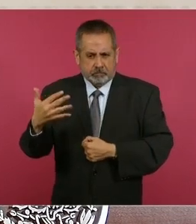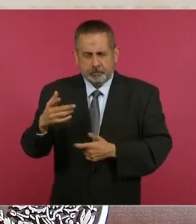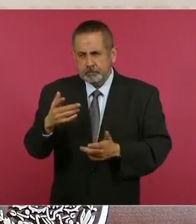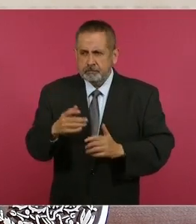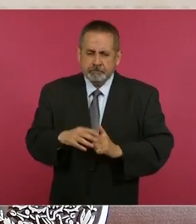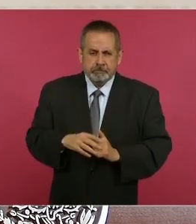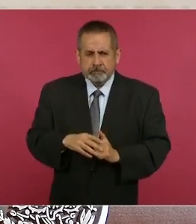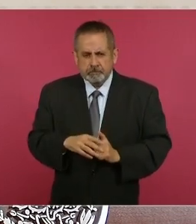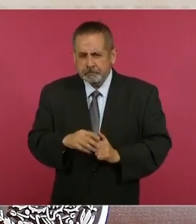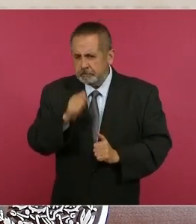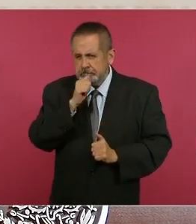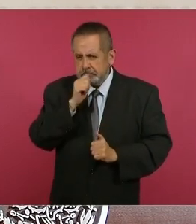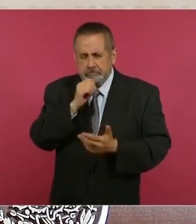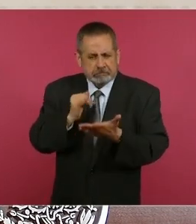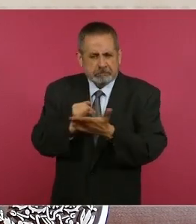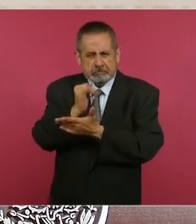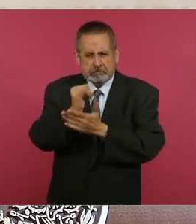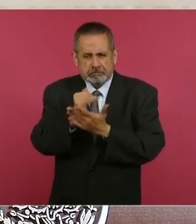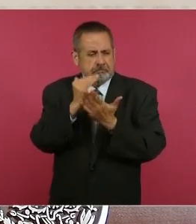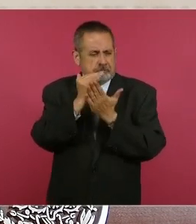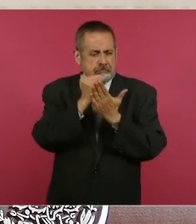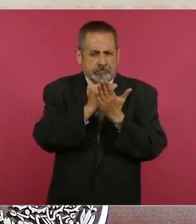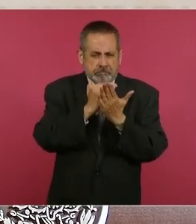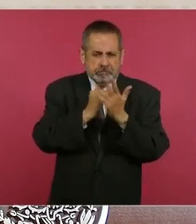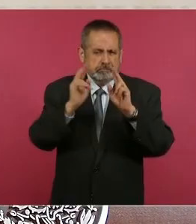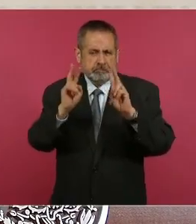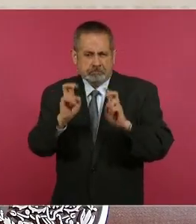Todavía no se define la agenda,